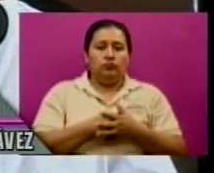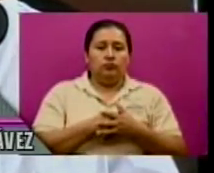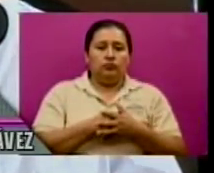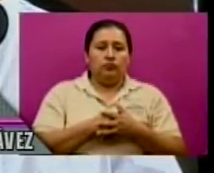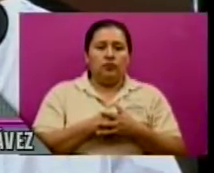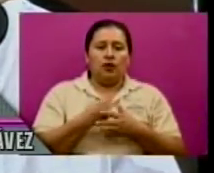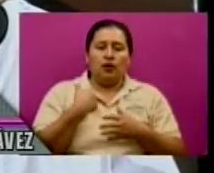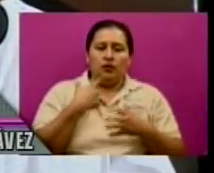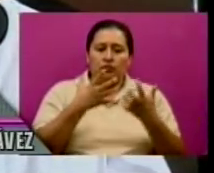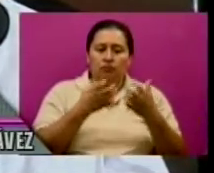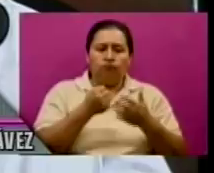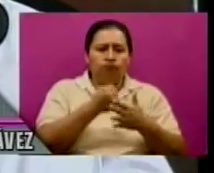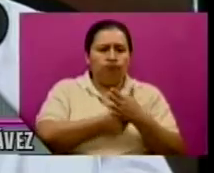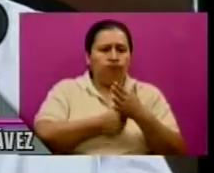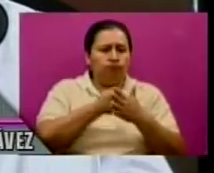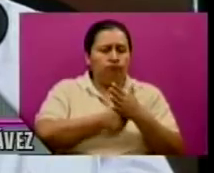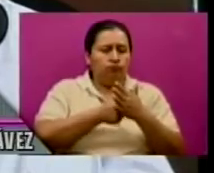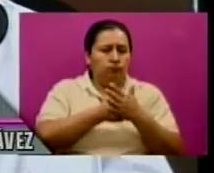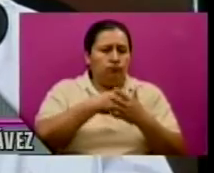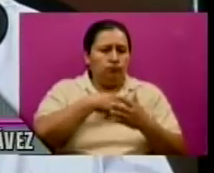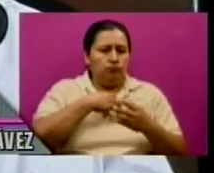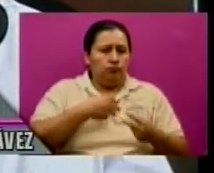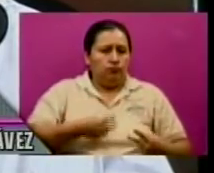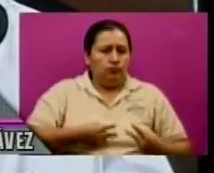librando esa batalla por la vida,